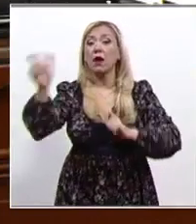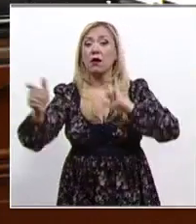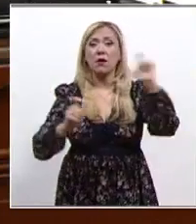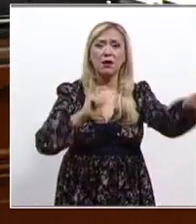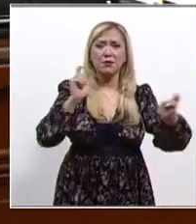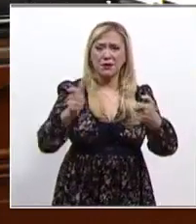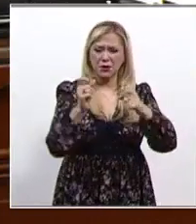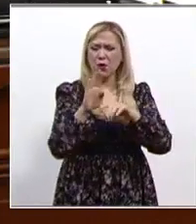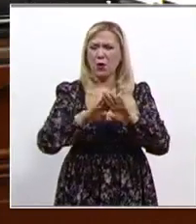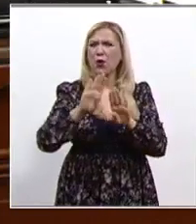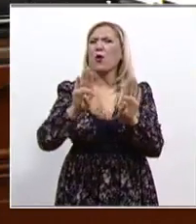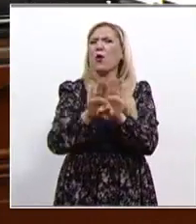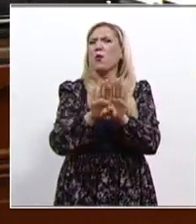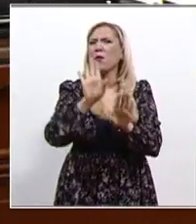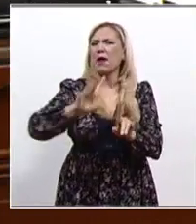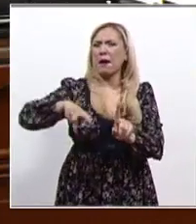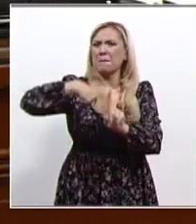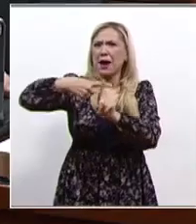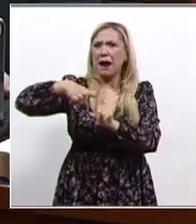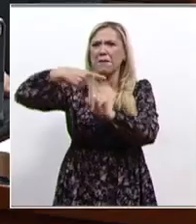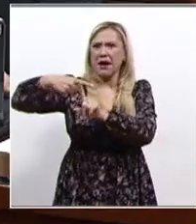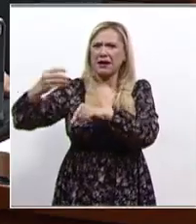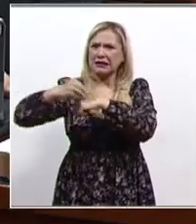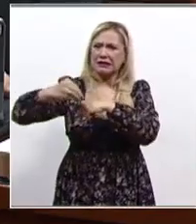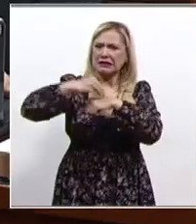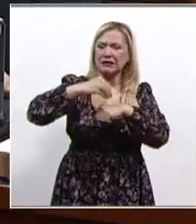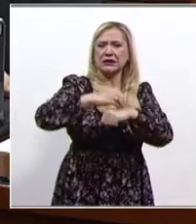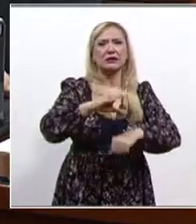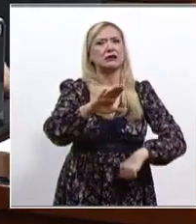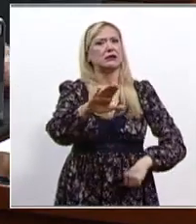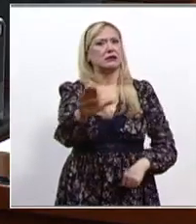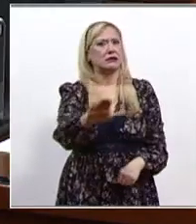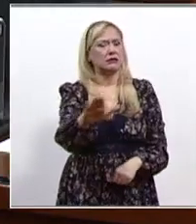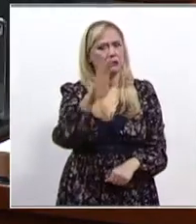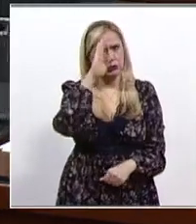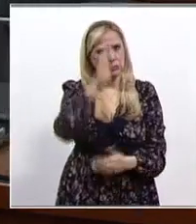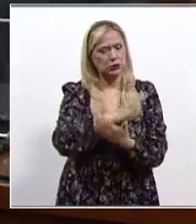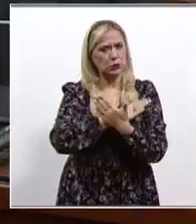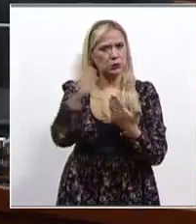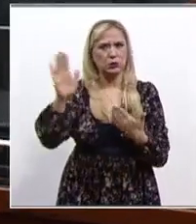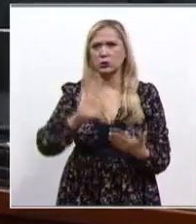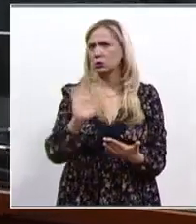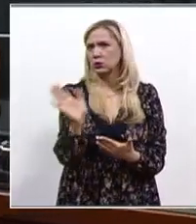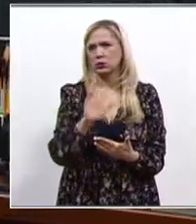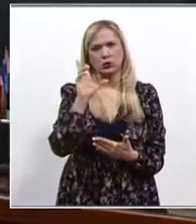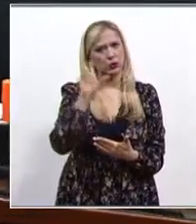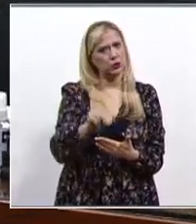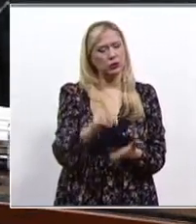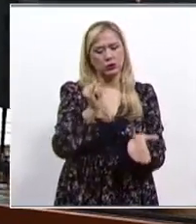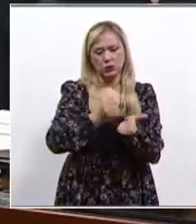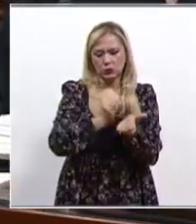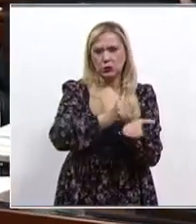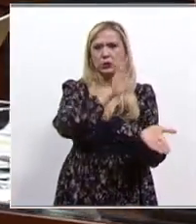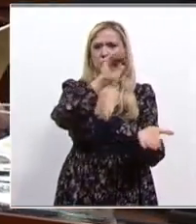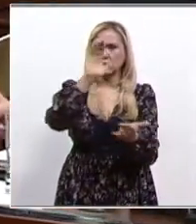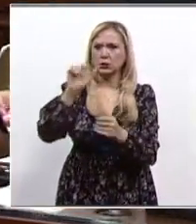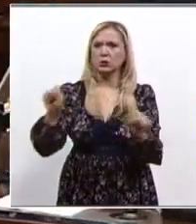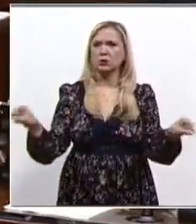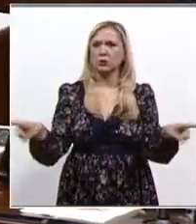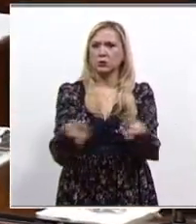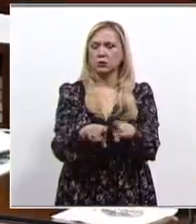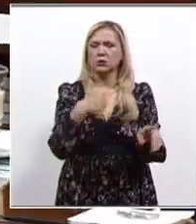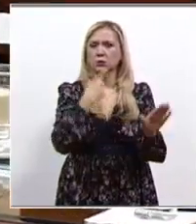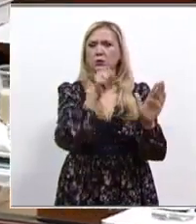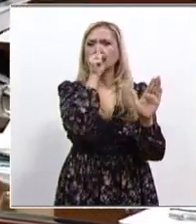a esta autoridad administrativa delegar la definición de uno de los elementos del tributo, como el monto de la